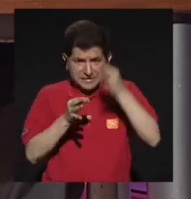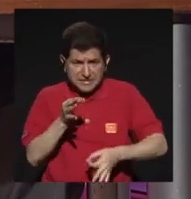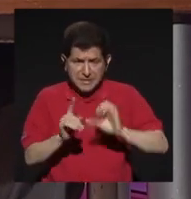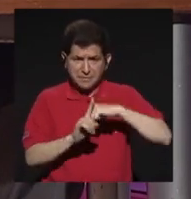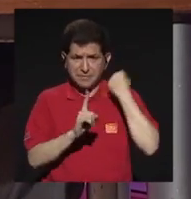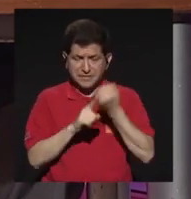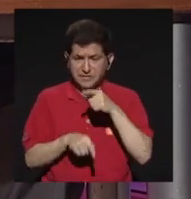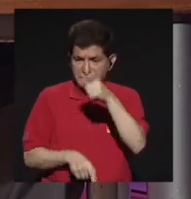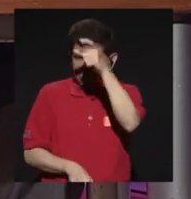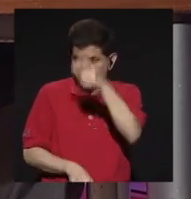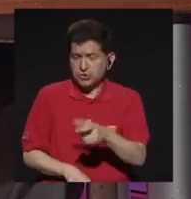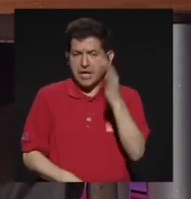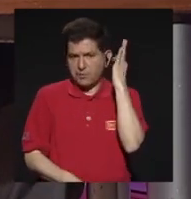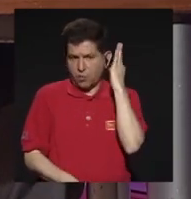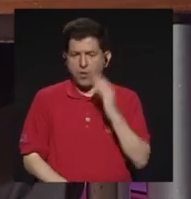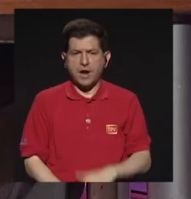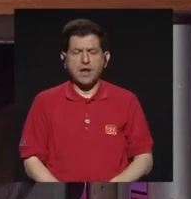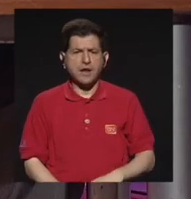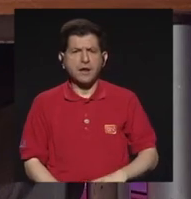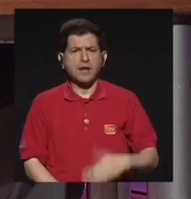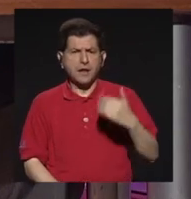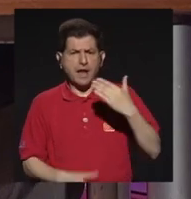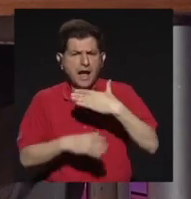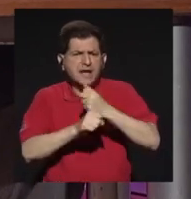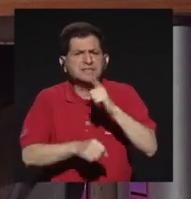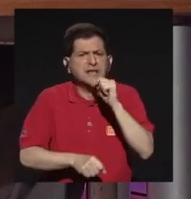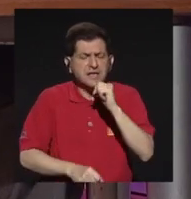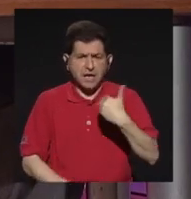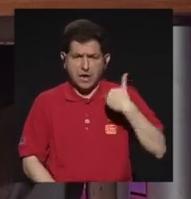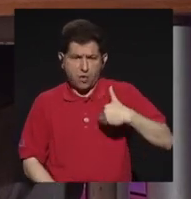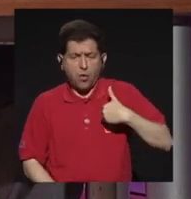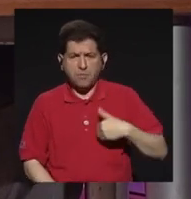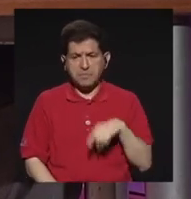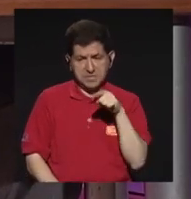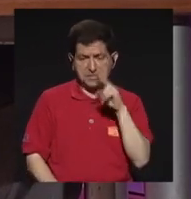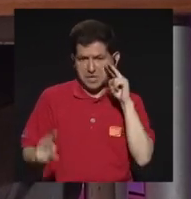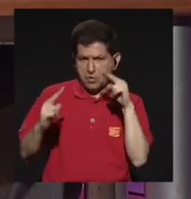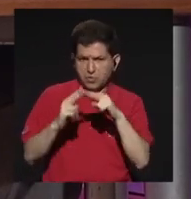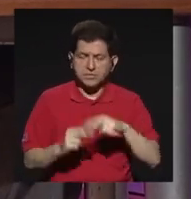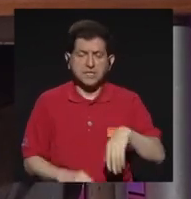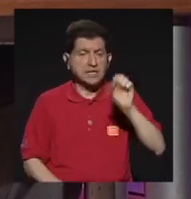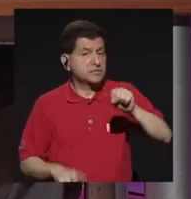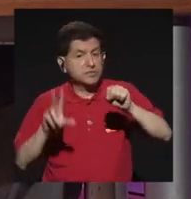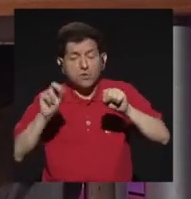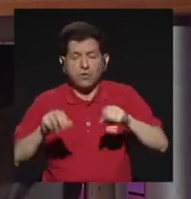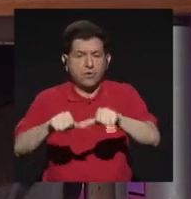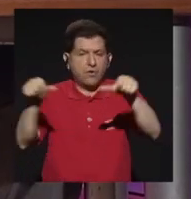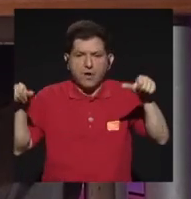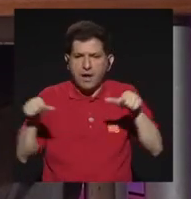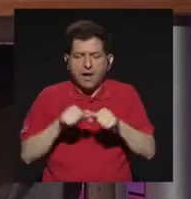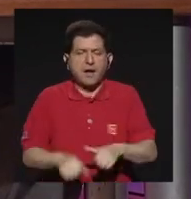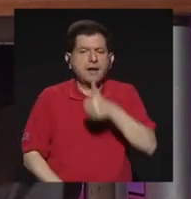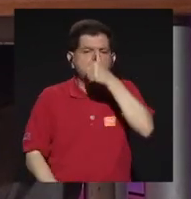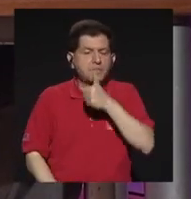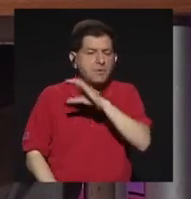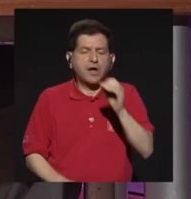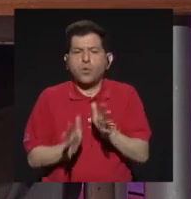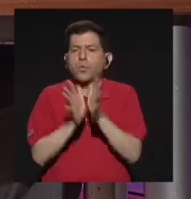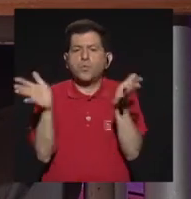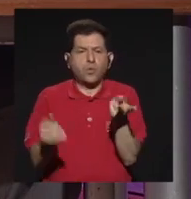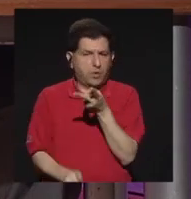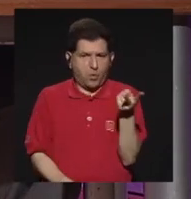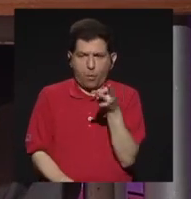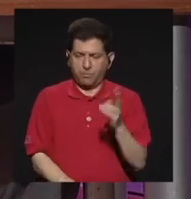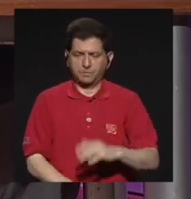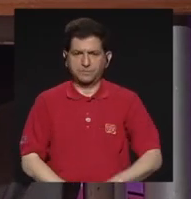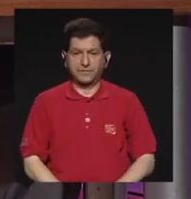ser mujeres y es cometido por hombres conocidos y desconocidos tanto en el ámbito privado como en el ámbito público